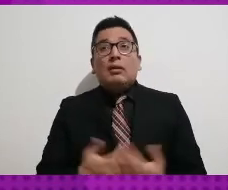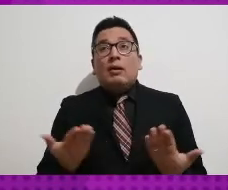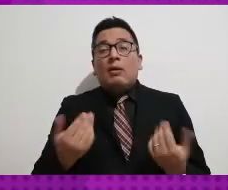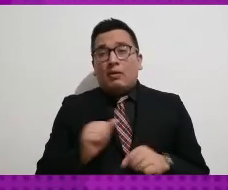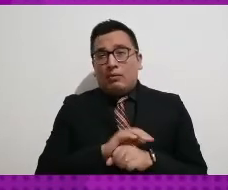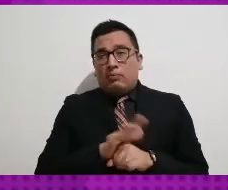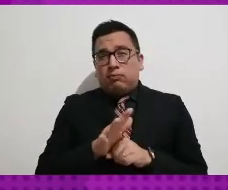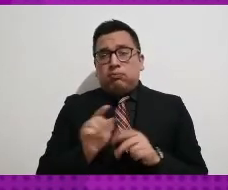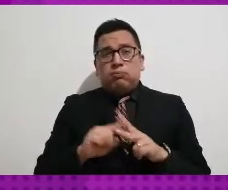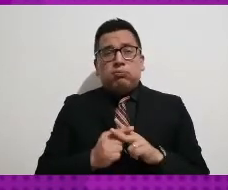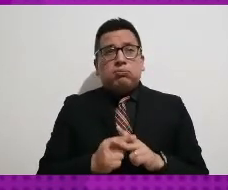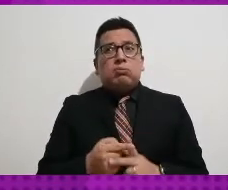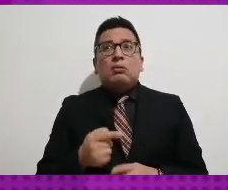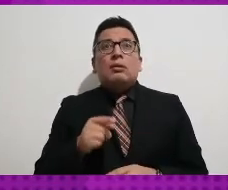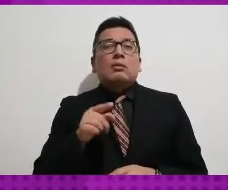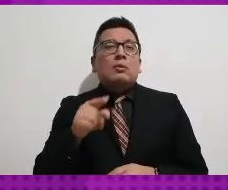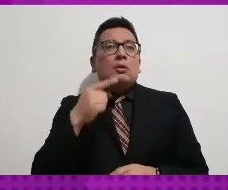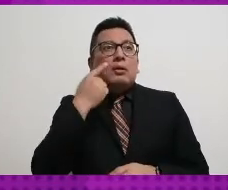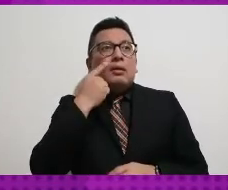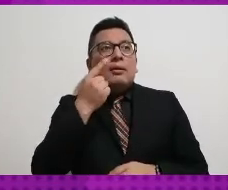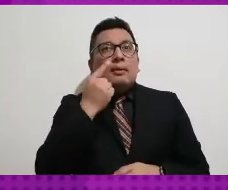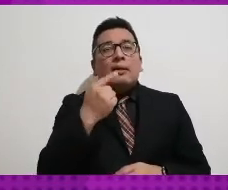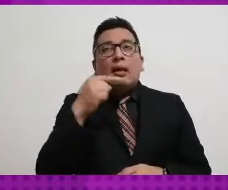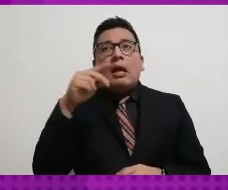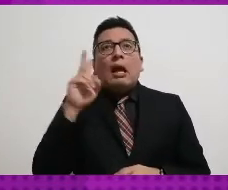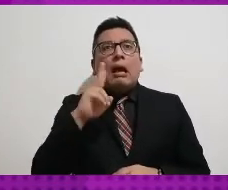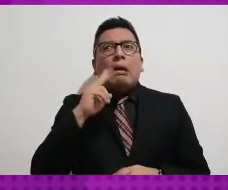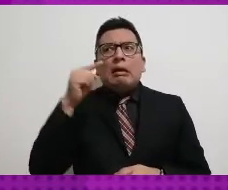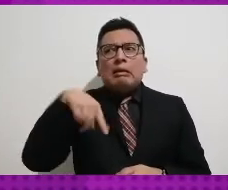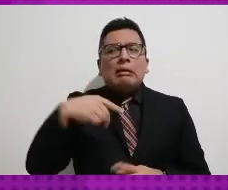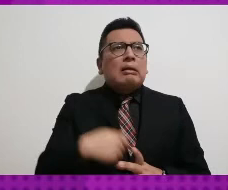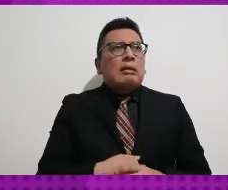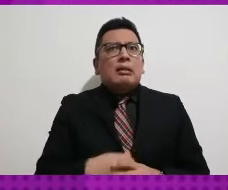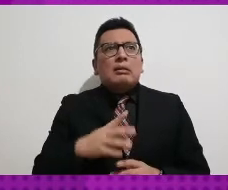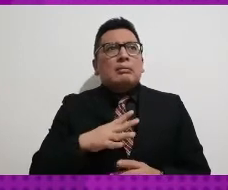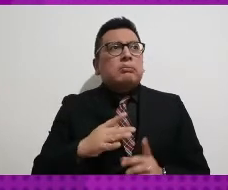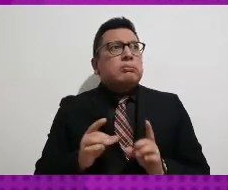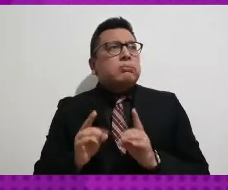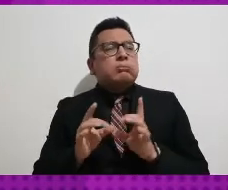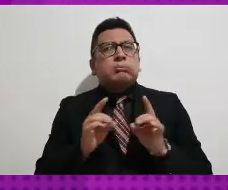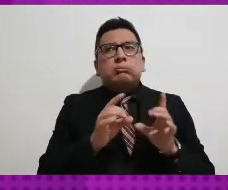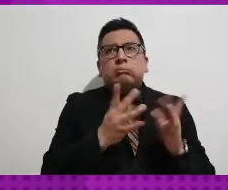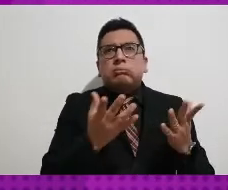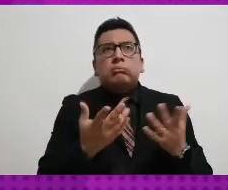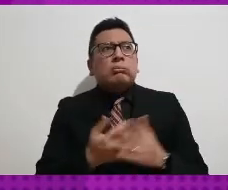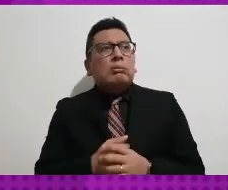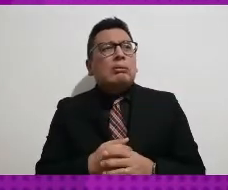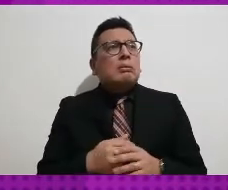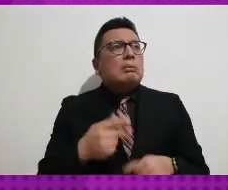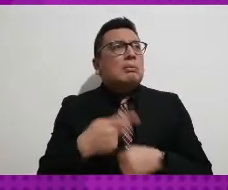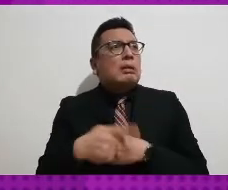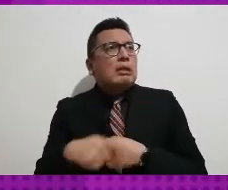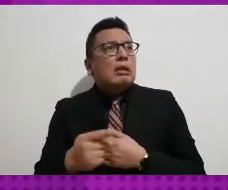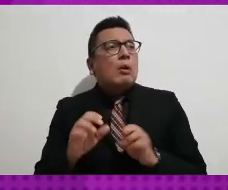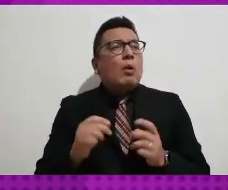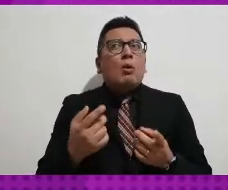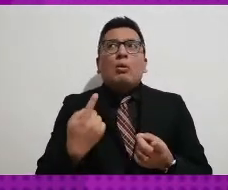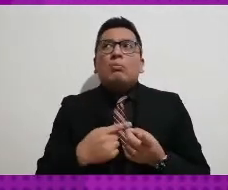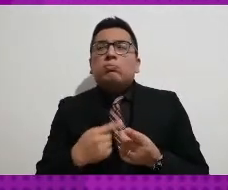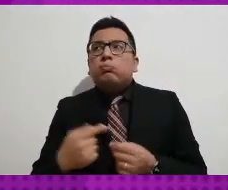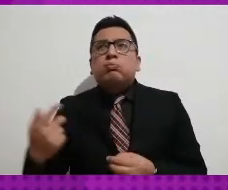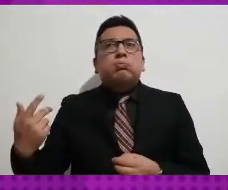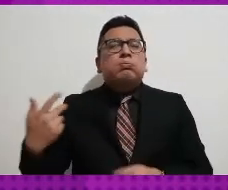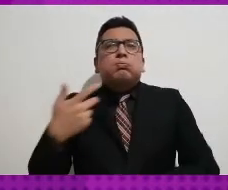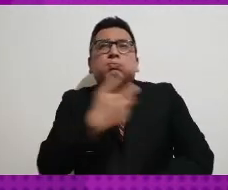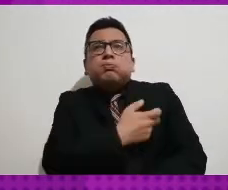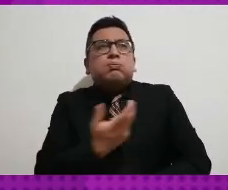crean portales en donde tú vas viendo la evolución en la mayor o menor medida, las medidas preventivas, dónde te puedes ir a vacunar.